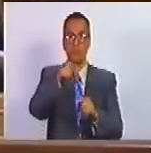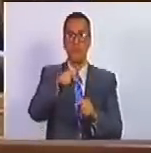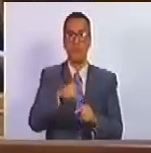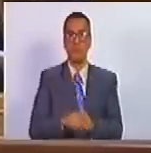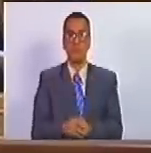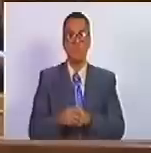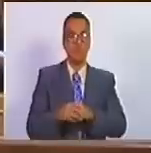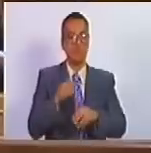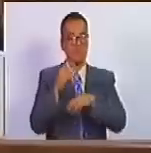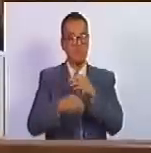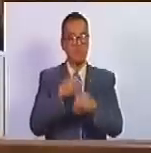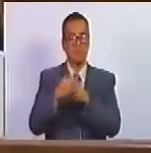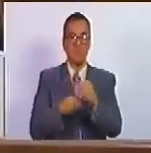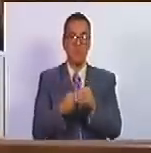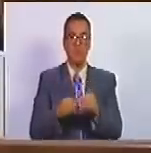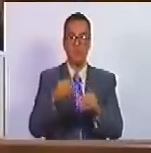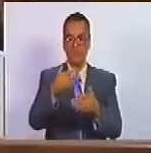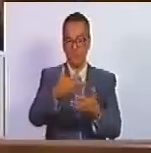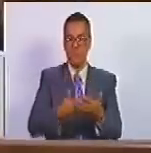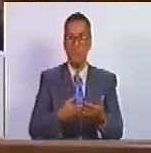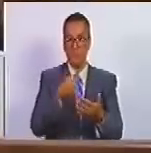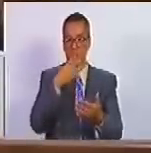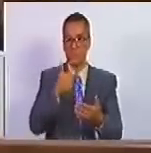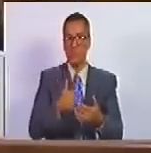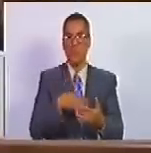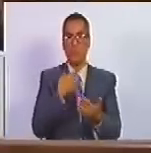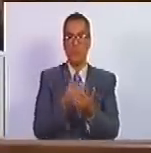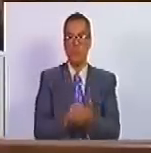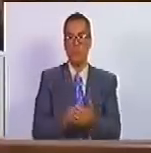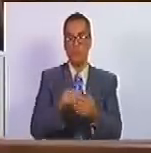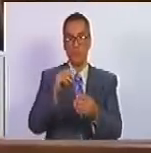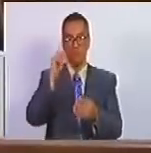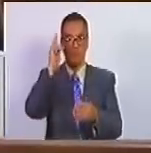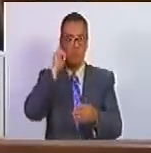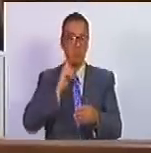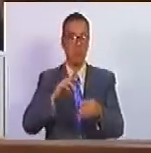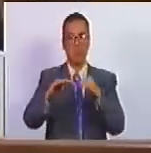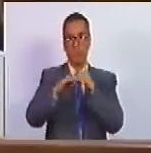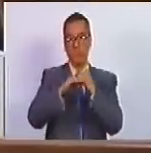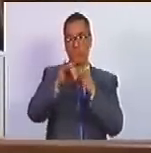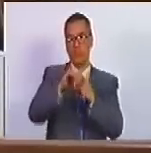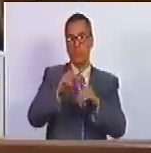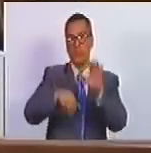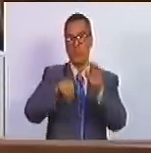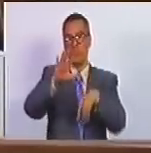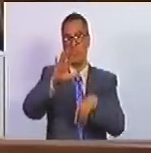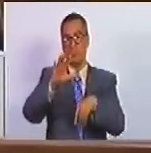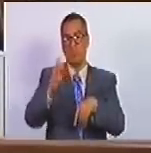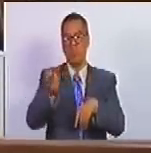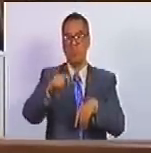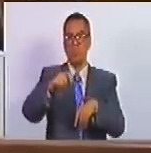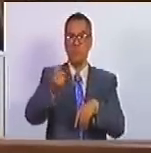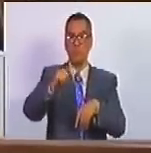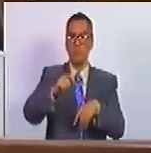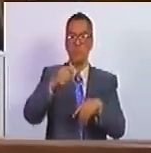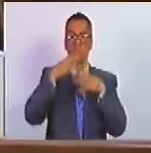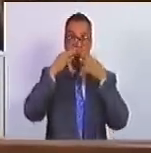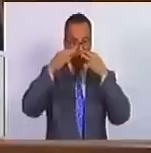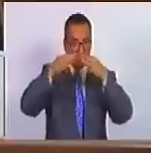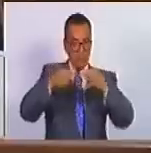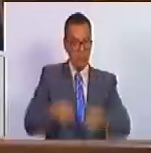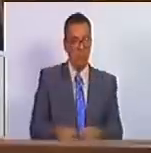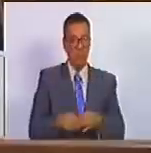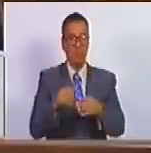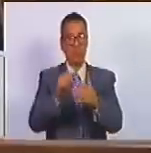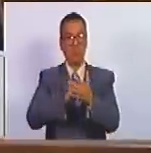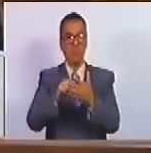autorizaciones, conformidades y solvencias, hasta un monto en bolívares equivalente a 15 veces el tipo de cambio oficial de